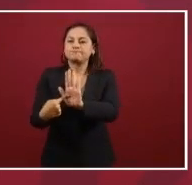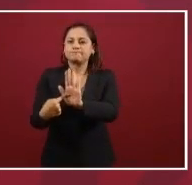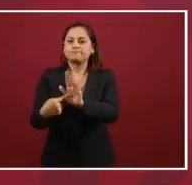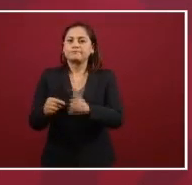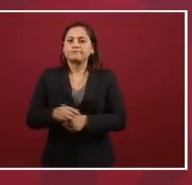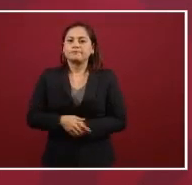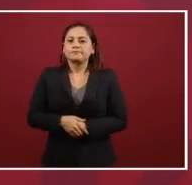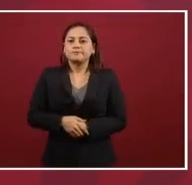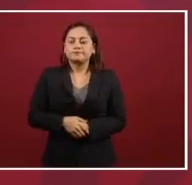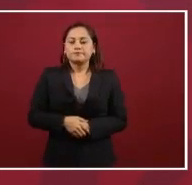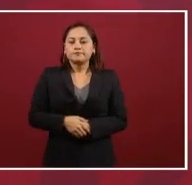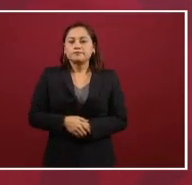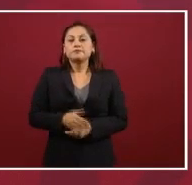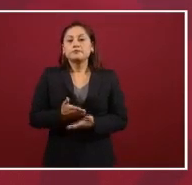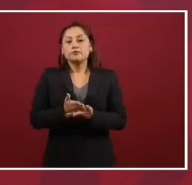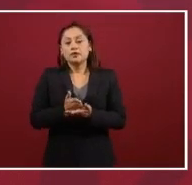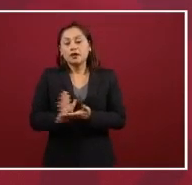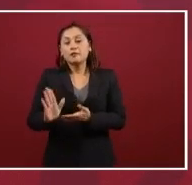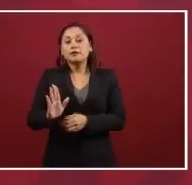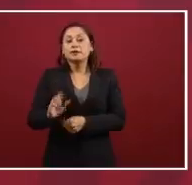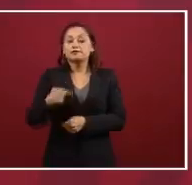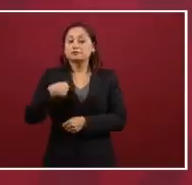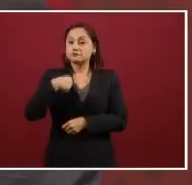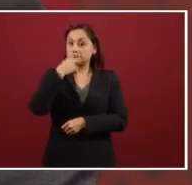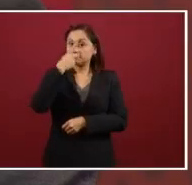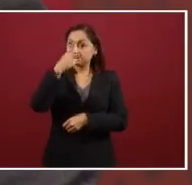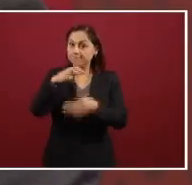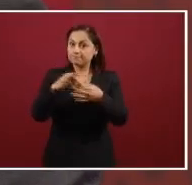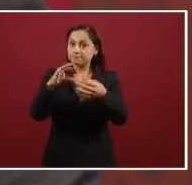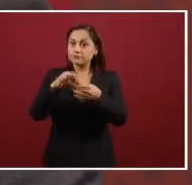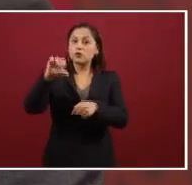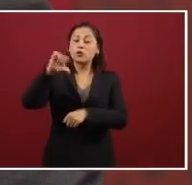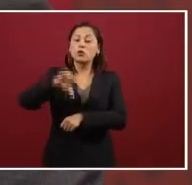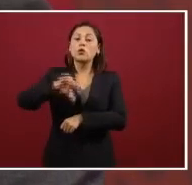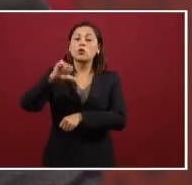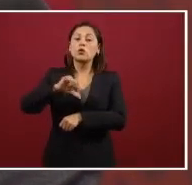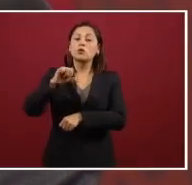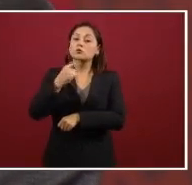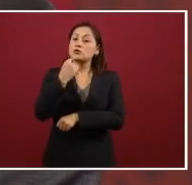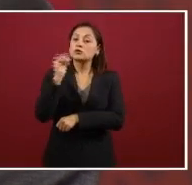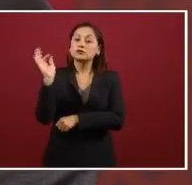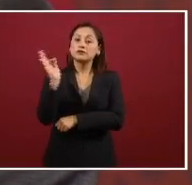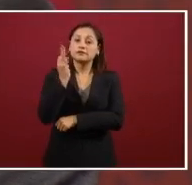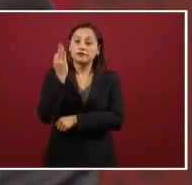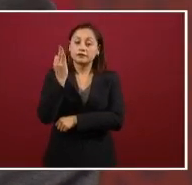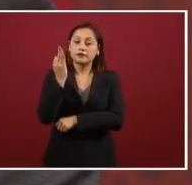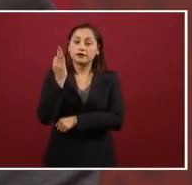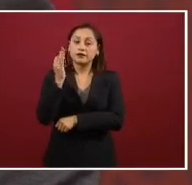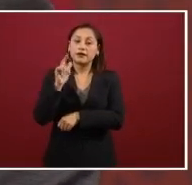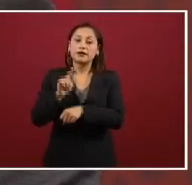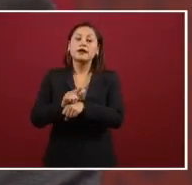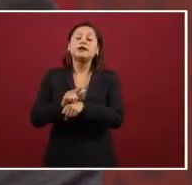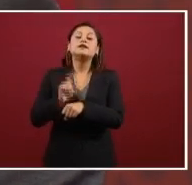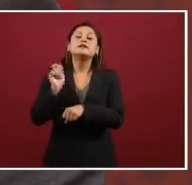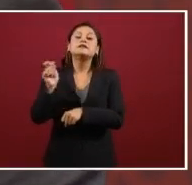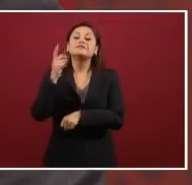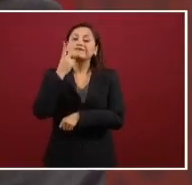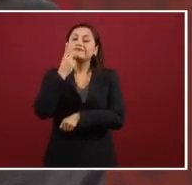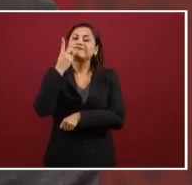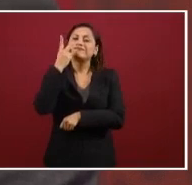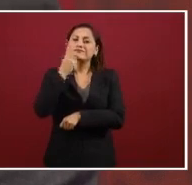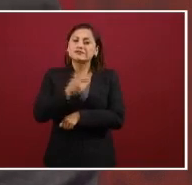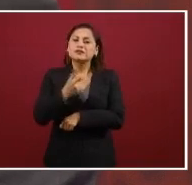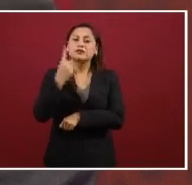que el día de hoy nos reportó la Policía Federal que había una